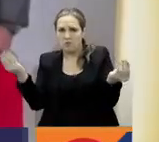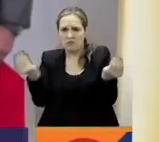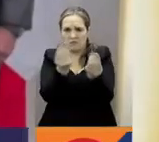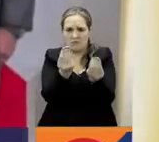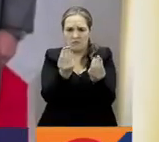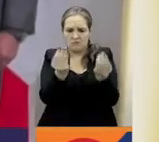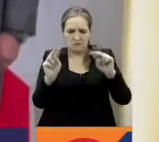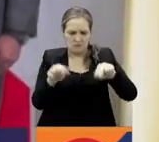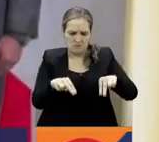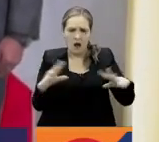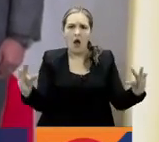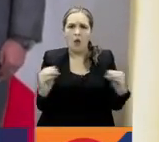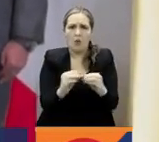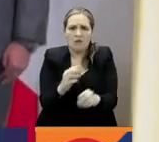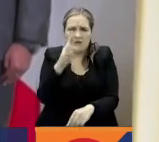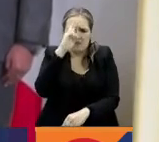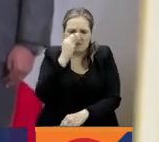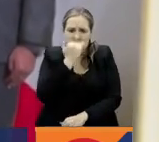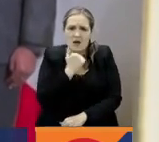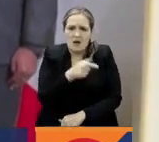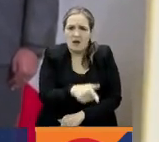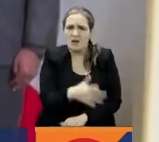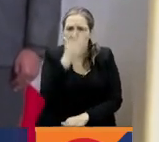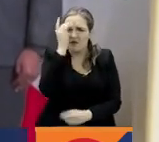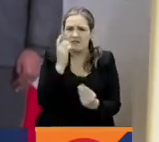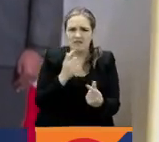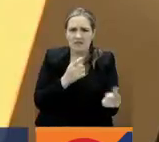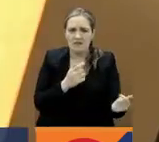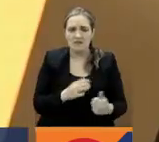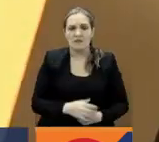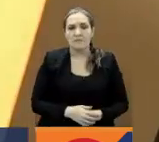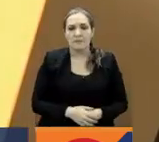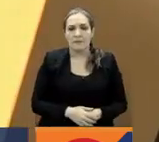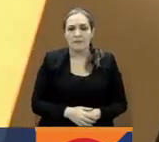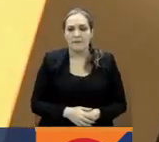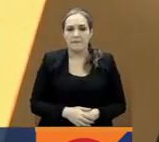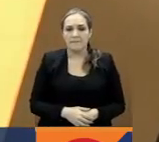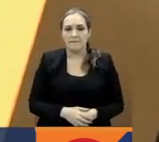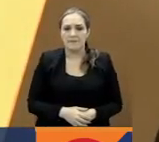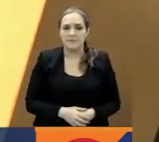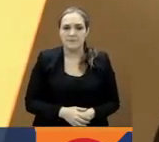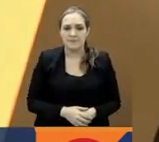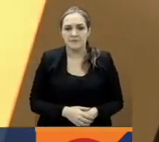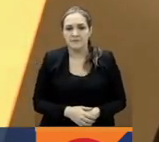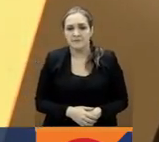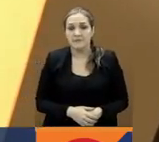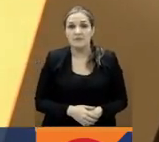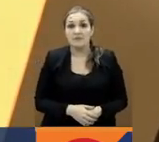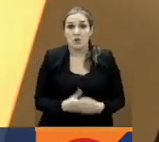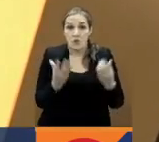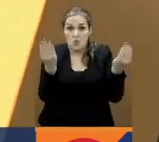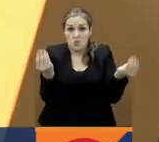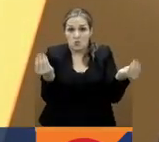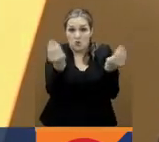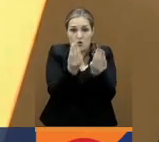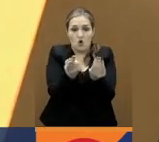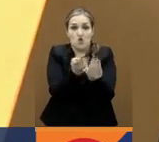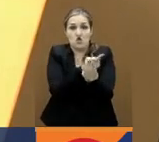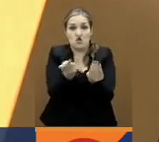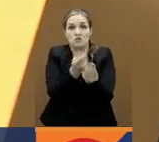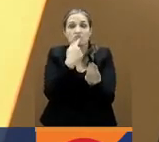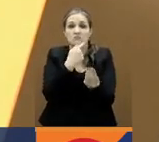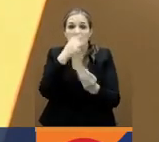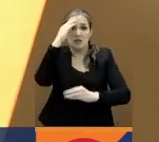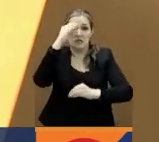Maduro en suelo mexicano, donde adelantan diálogos. Las delegaciones expresaron su rechazo a los actos